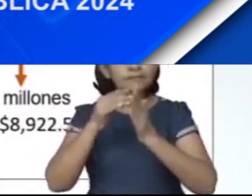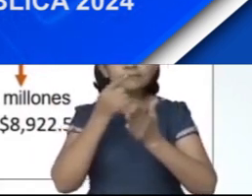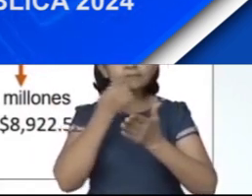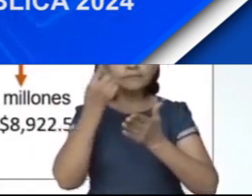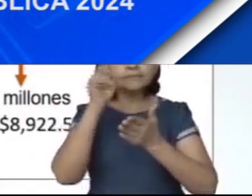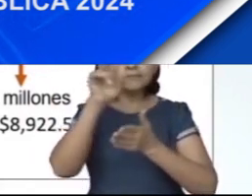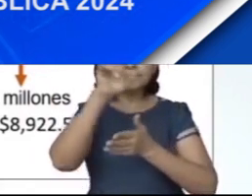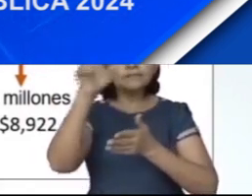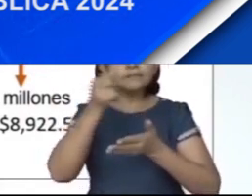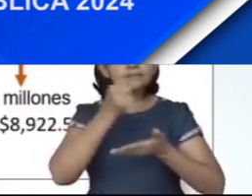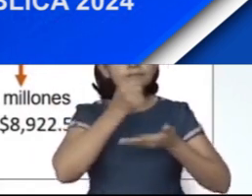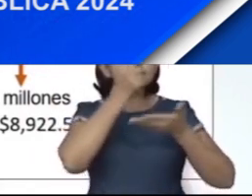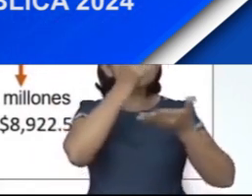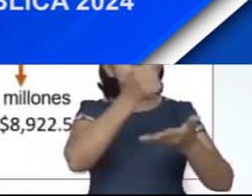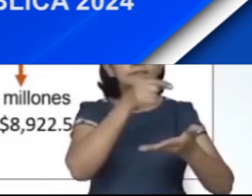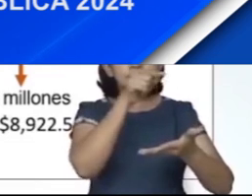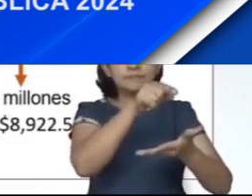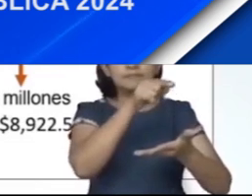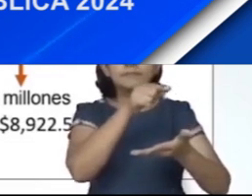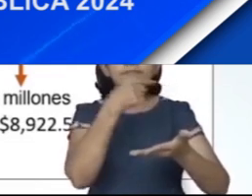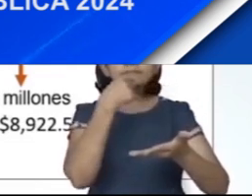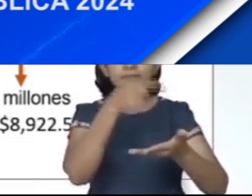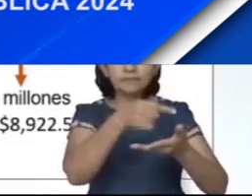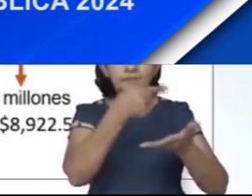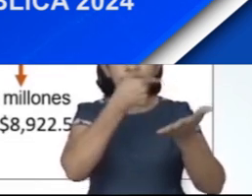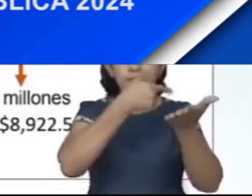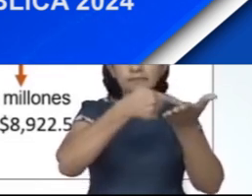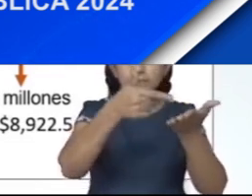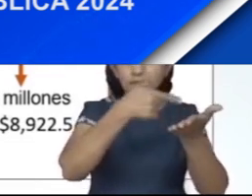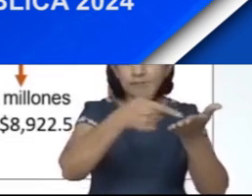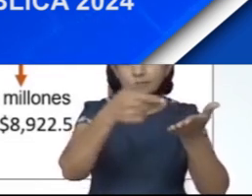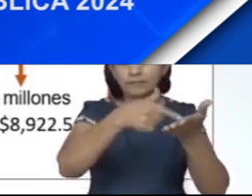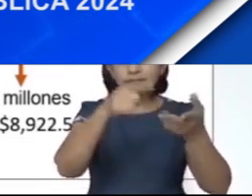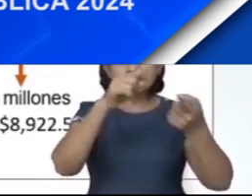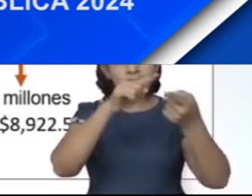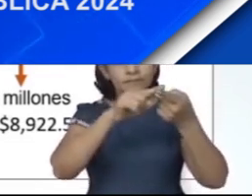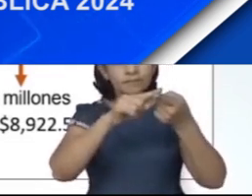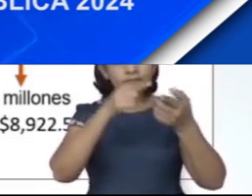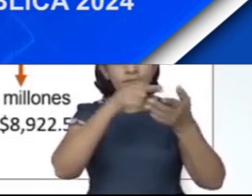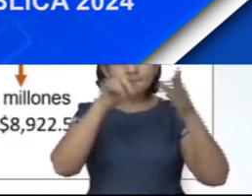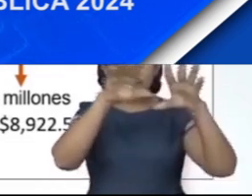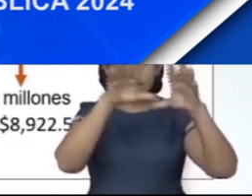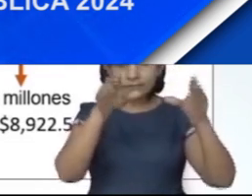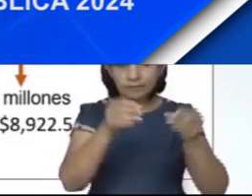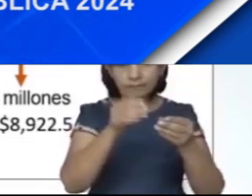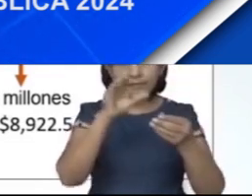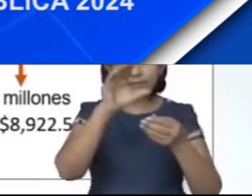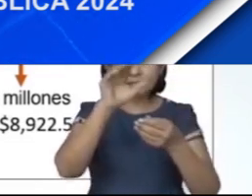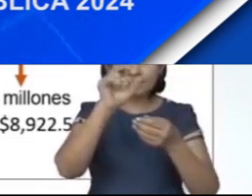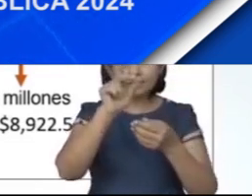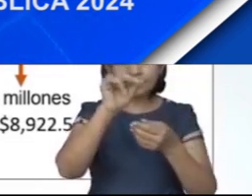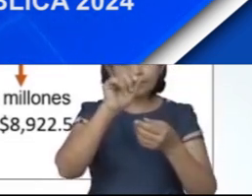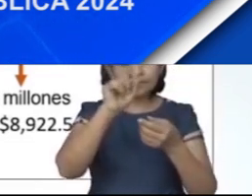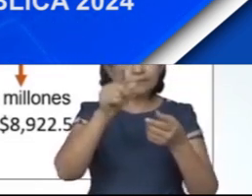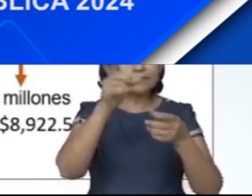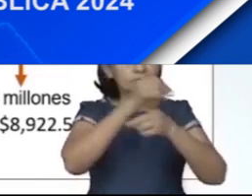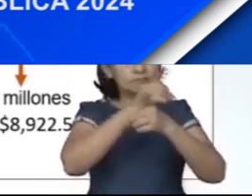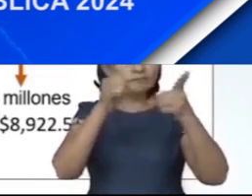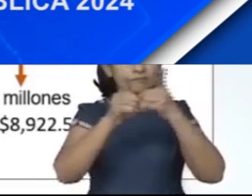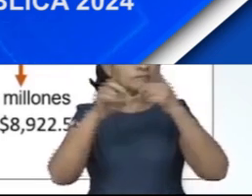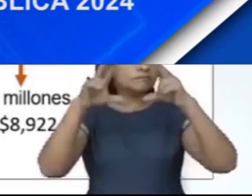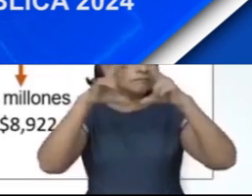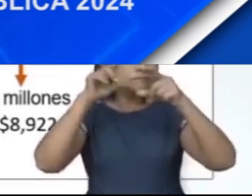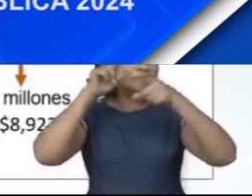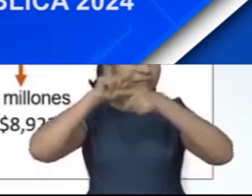121 mil millones de córdoba. Ahí está integrado el gasto corriente, el gasto capital, el servicio de la deuda